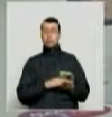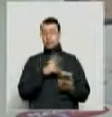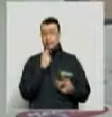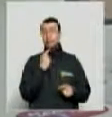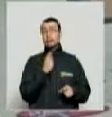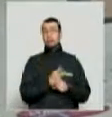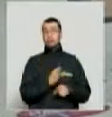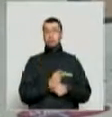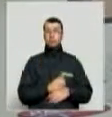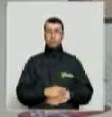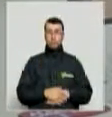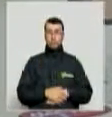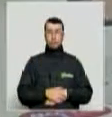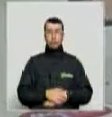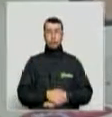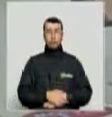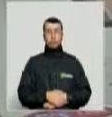terapéuticas.